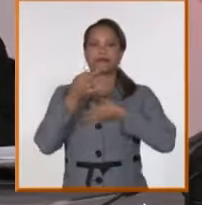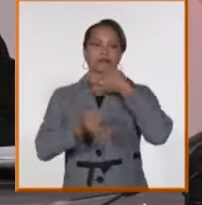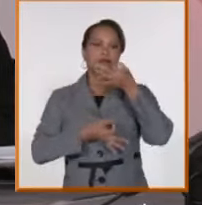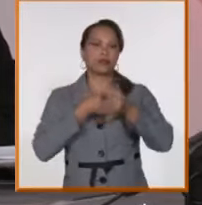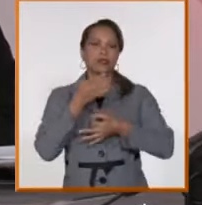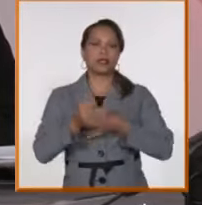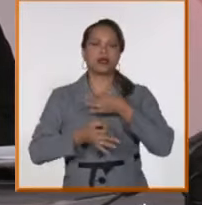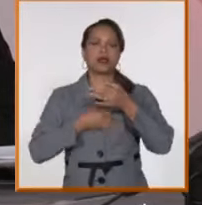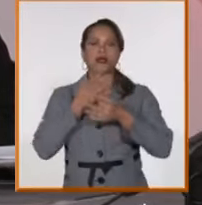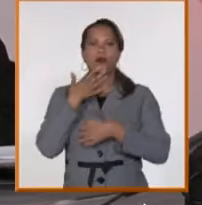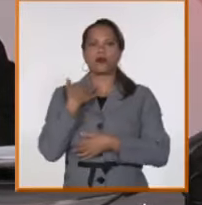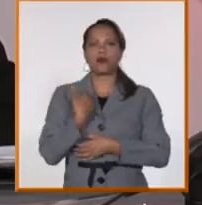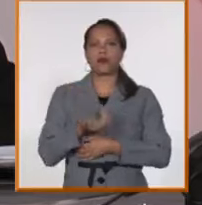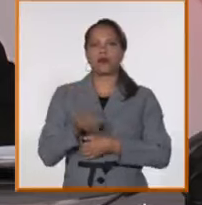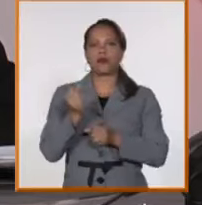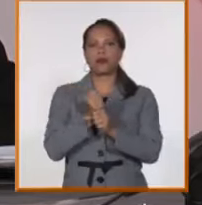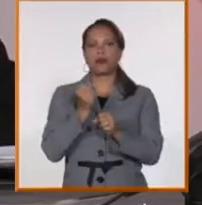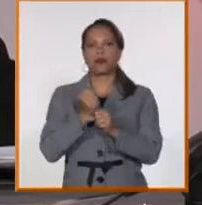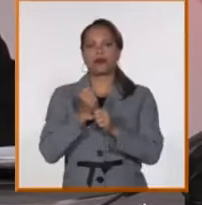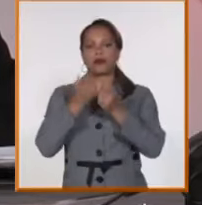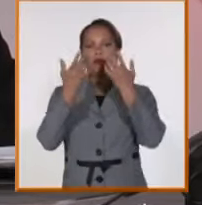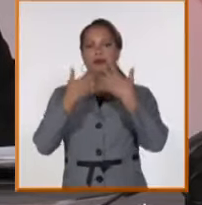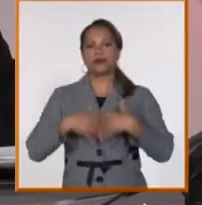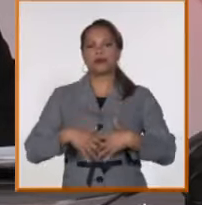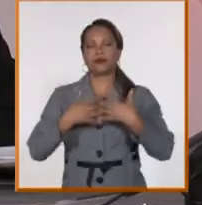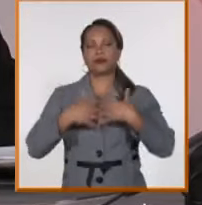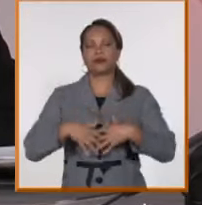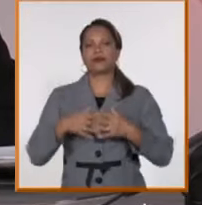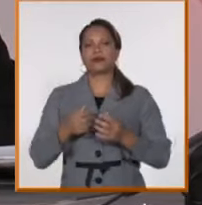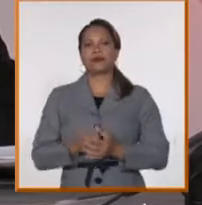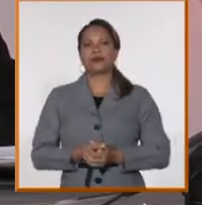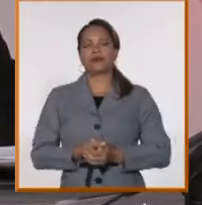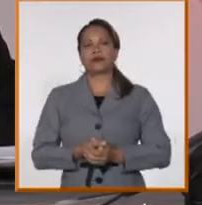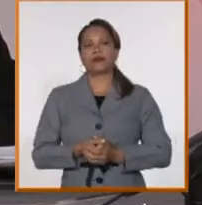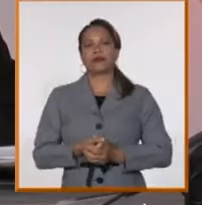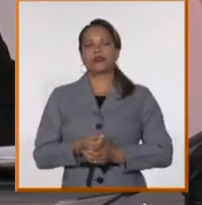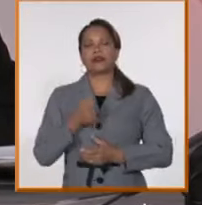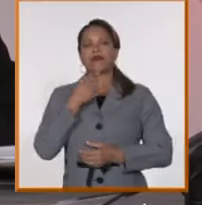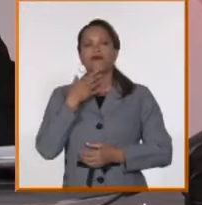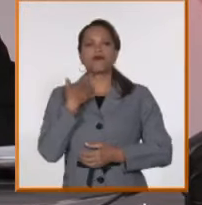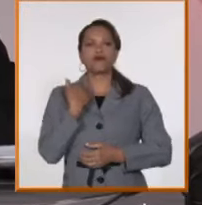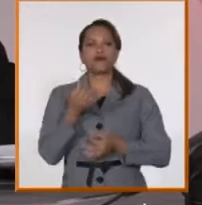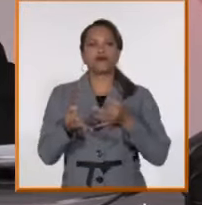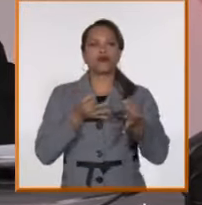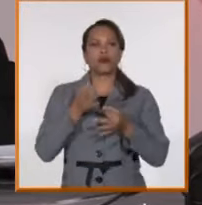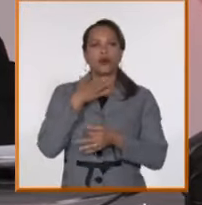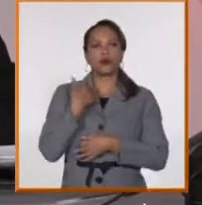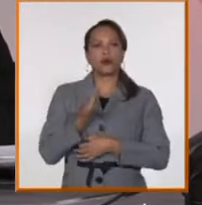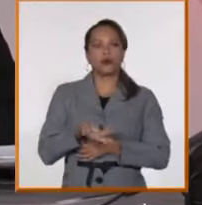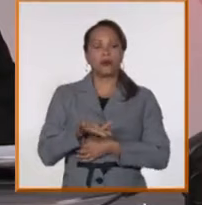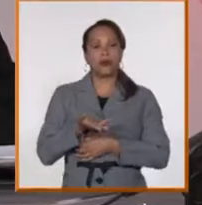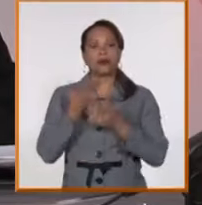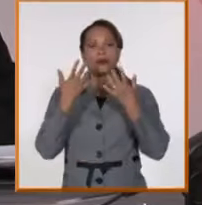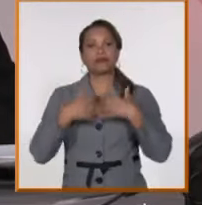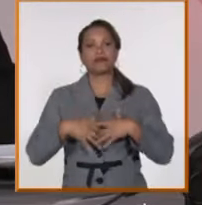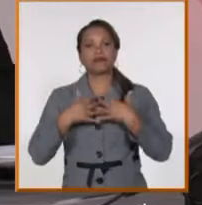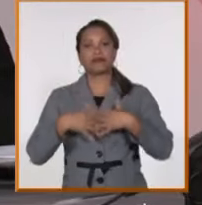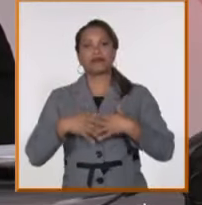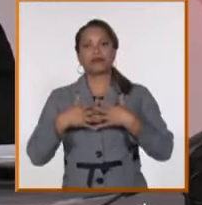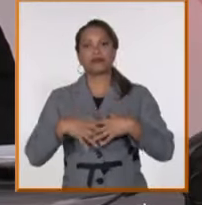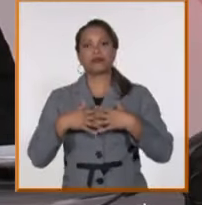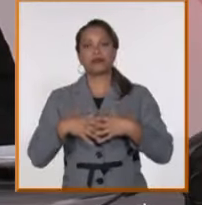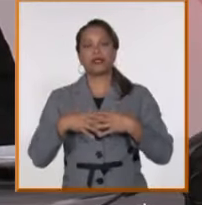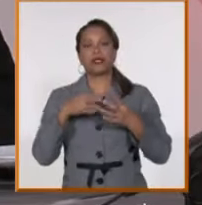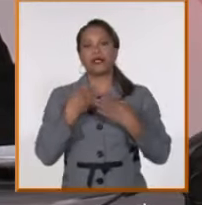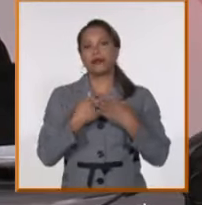desafíos de la industria ligera cubana Cómo funciona genil el grupo empresarial de la industria ligera sus